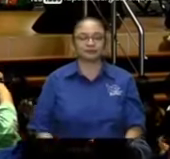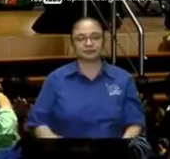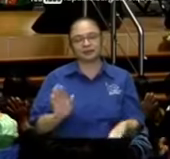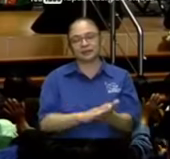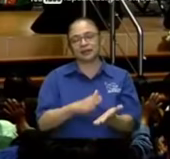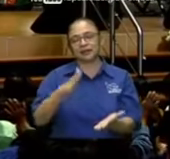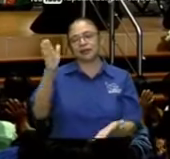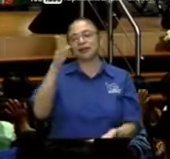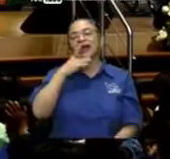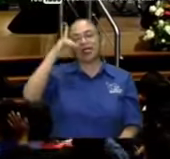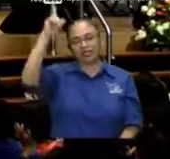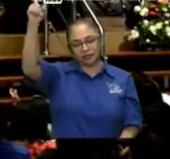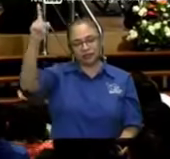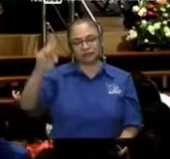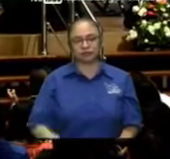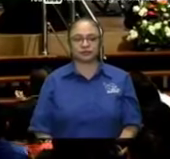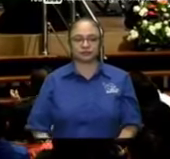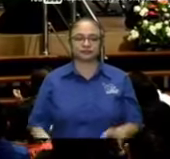Dios.